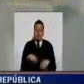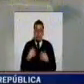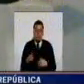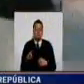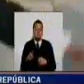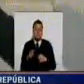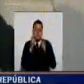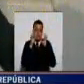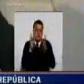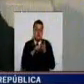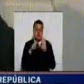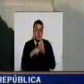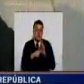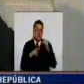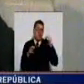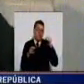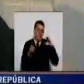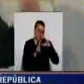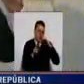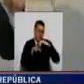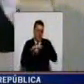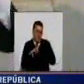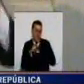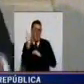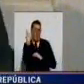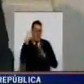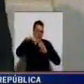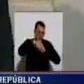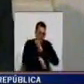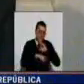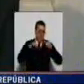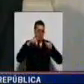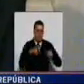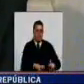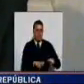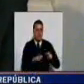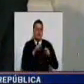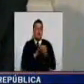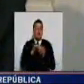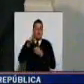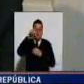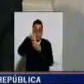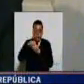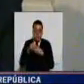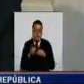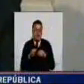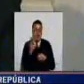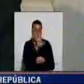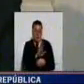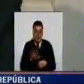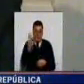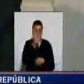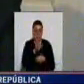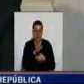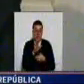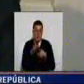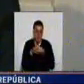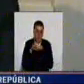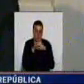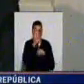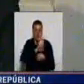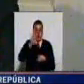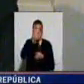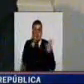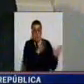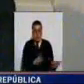los medios no fueron al fondo. Sobre la presencia de la empresa de Tony Blair en el Departamento Nacional de Planeación, moviendo